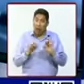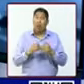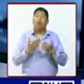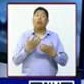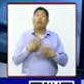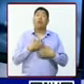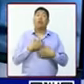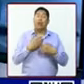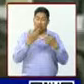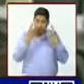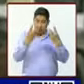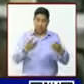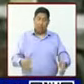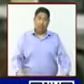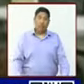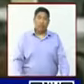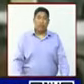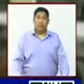Tome nota.